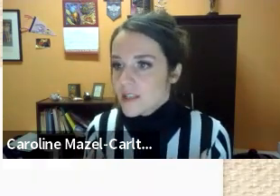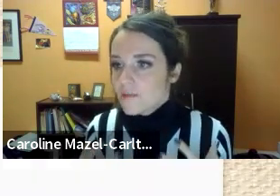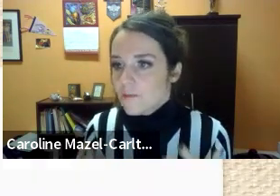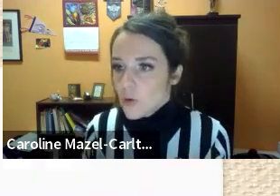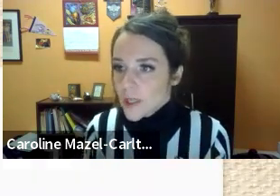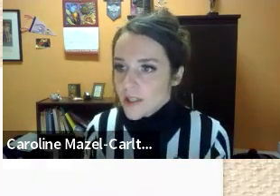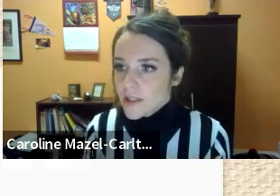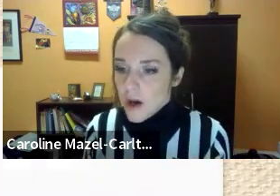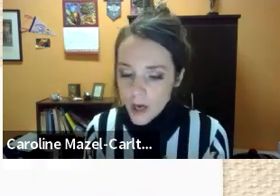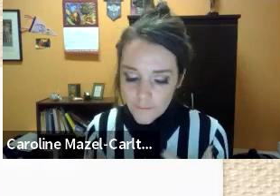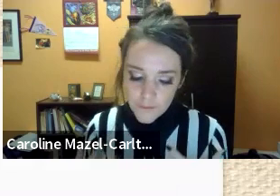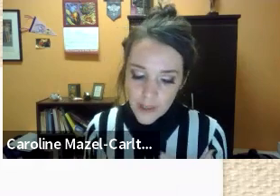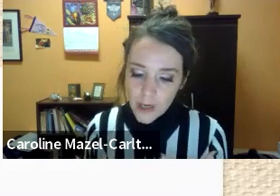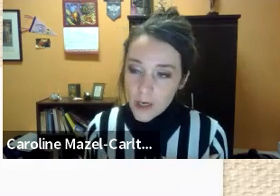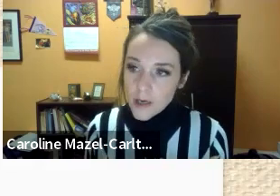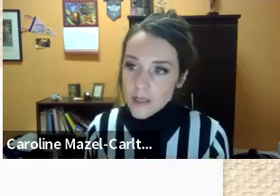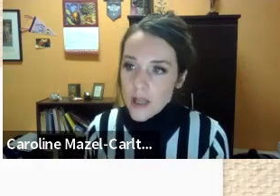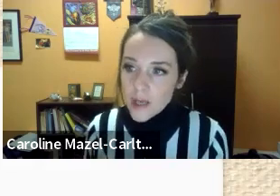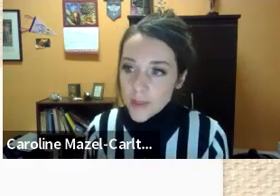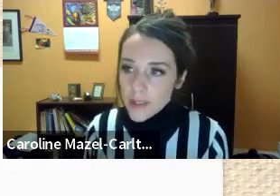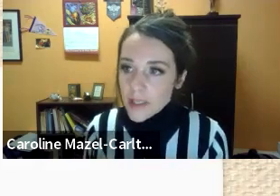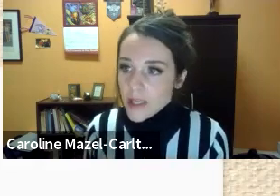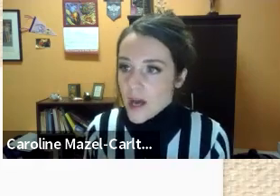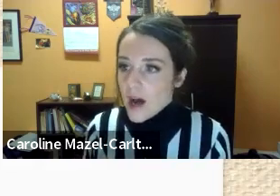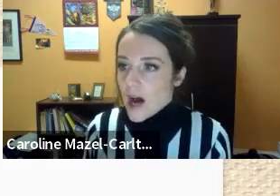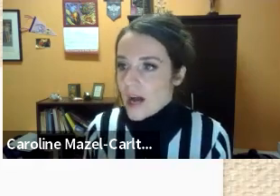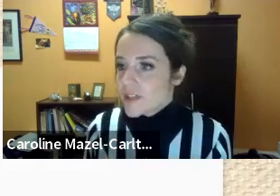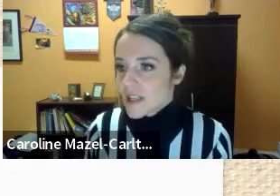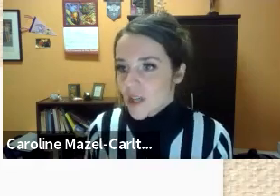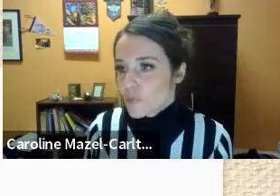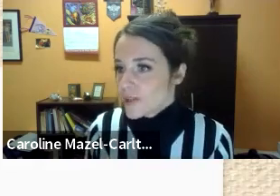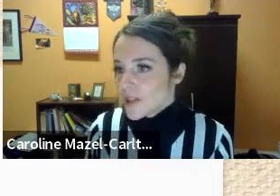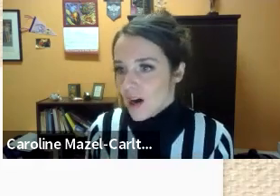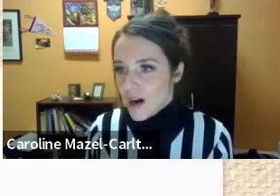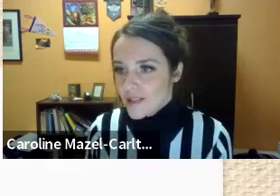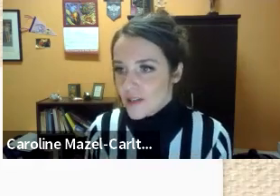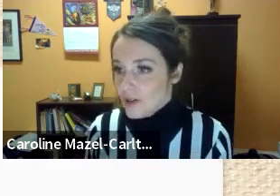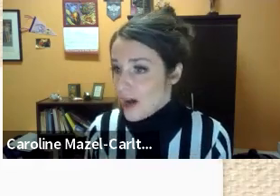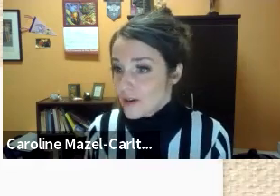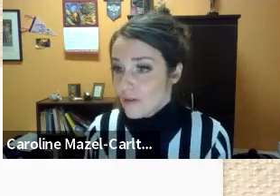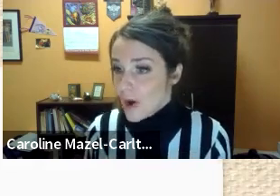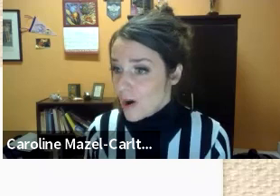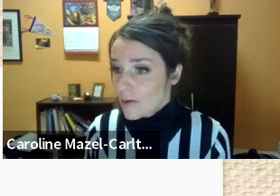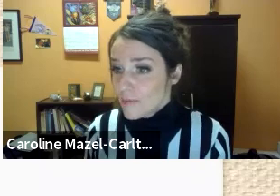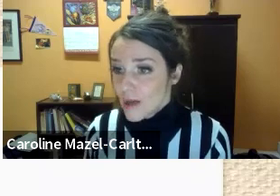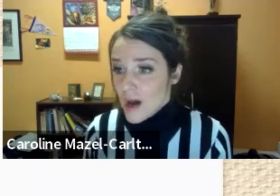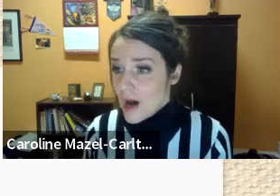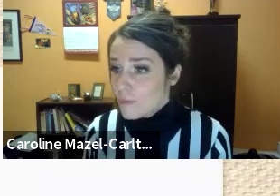que queremos es alejarnos de este enfoque de miedo a